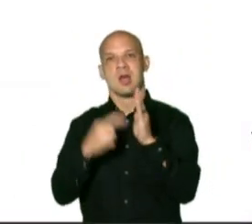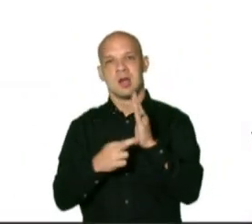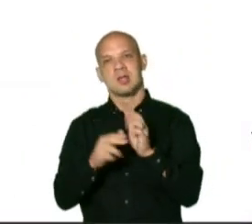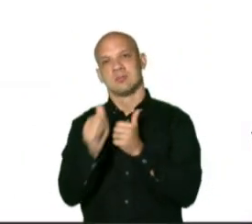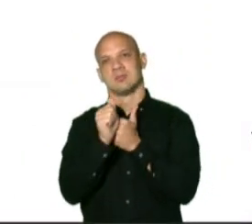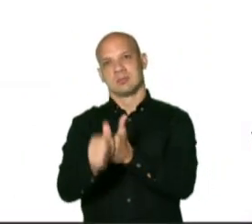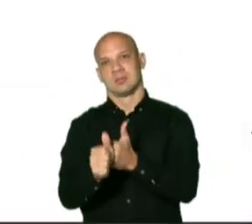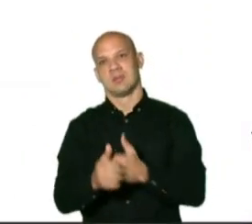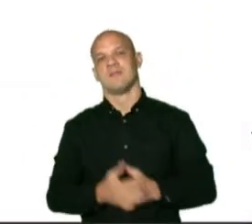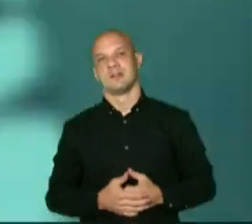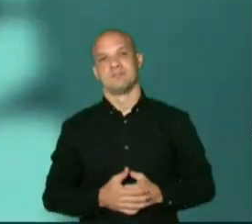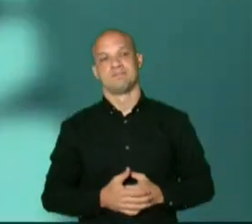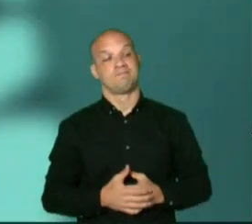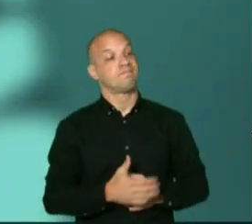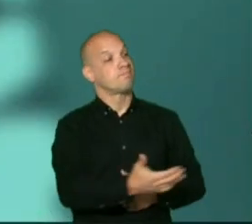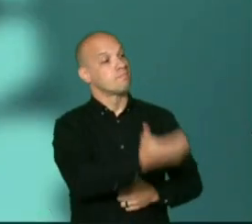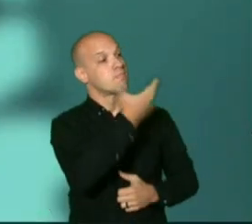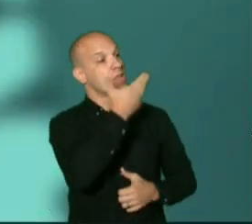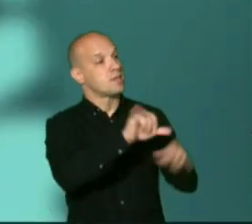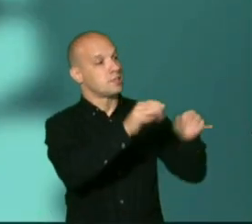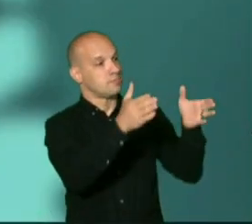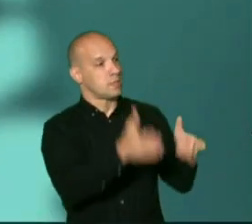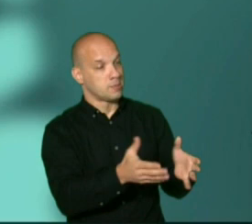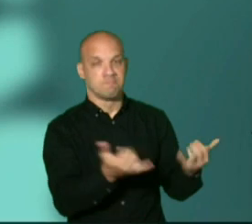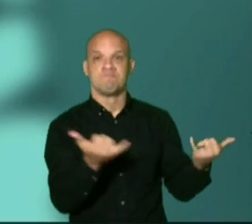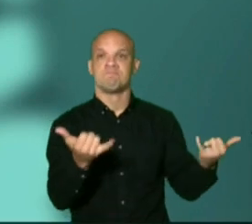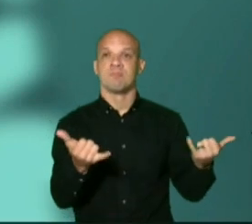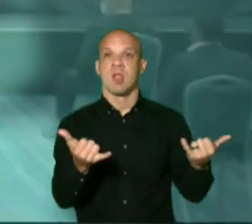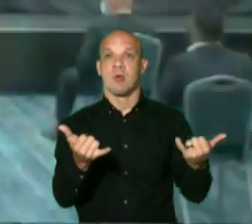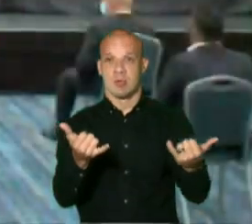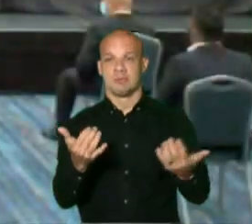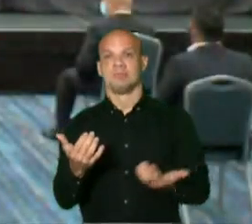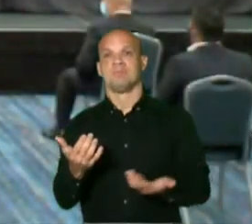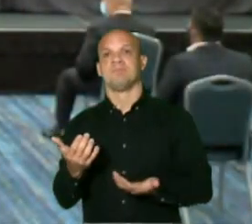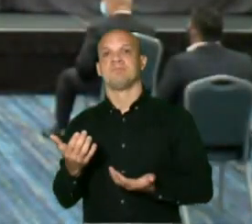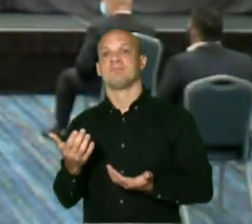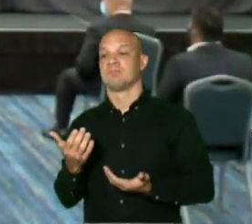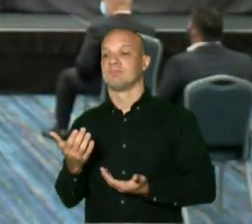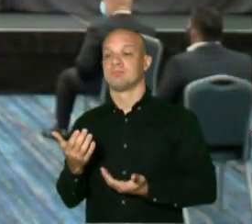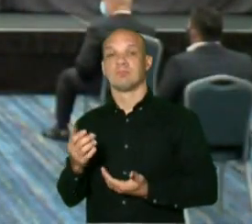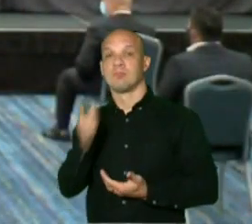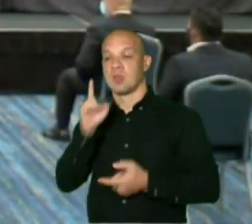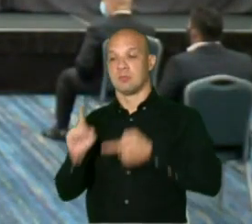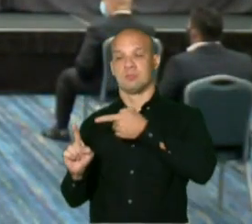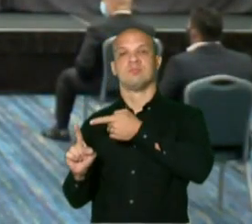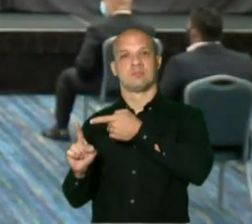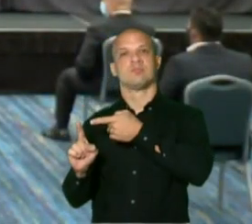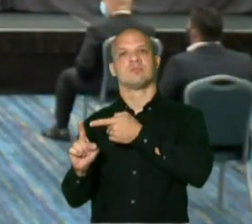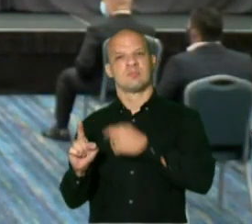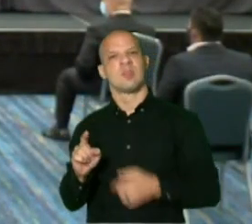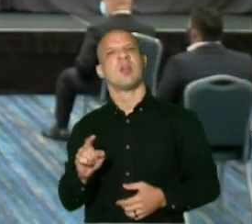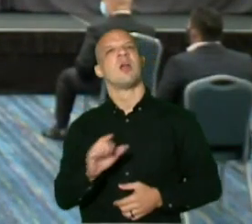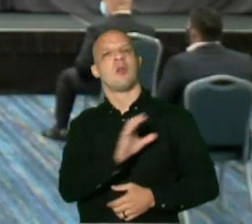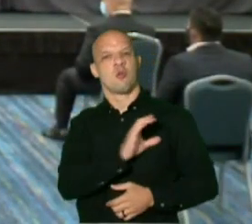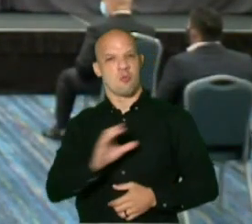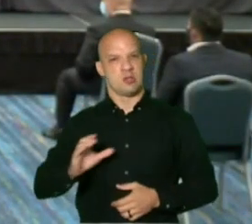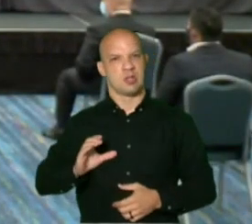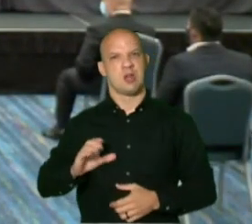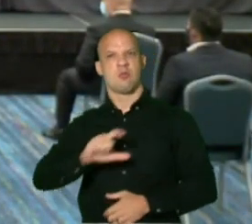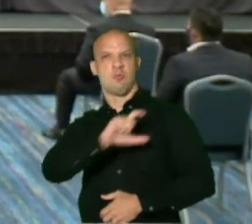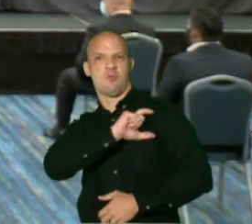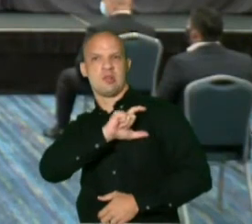muchas gracias al ingeniero. Vamos a dar un espacio para que pueda dirigirse al pueblo de Puerto Rico, al comisionado de la policía,